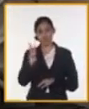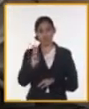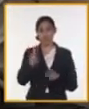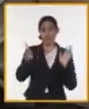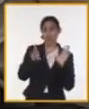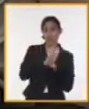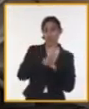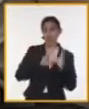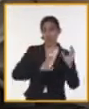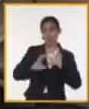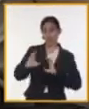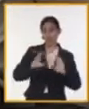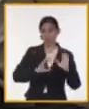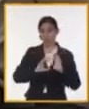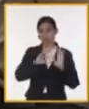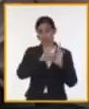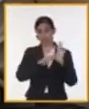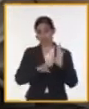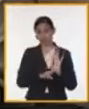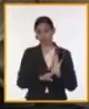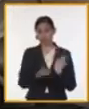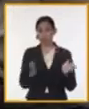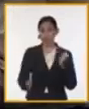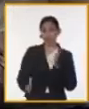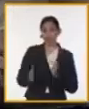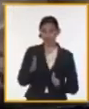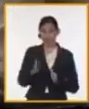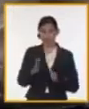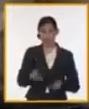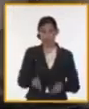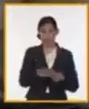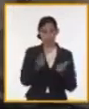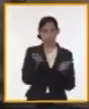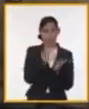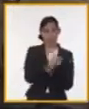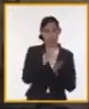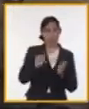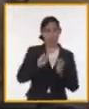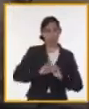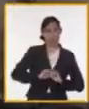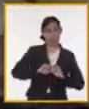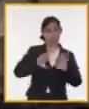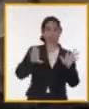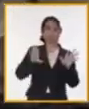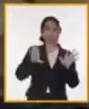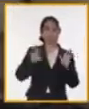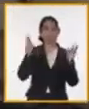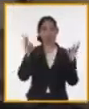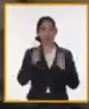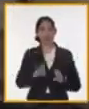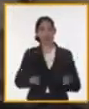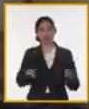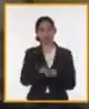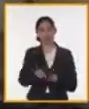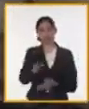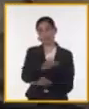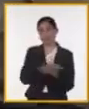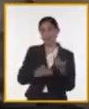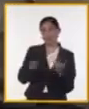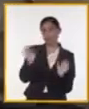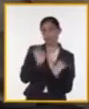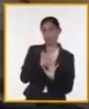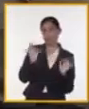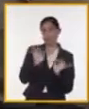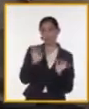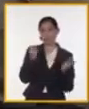y sus reglamentos, que en la etapa reciente se logró su publicación en la Gaceta Oficial, no aún en implementación por